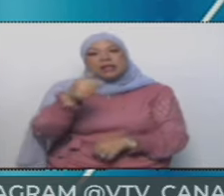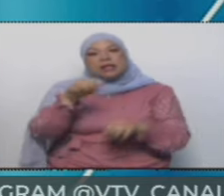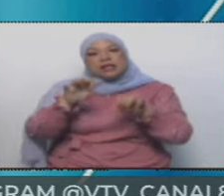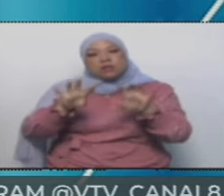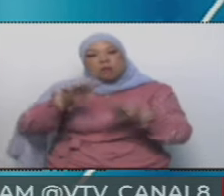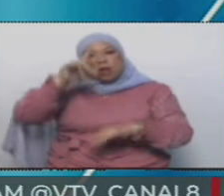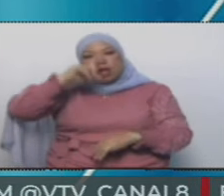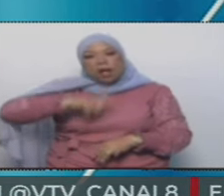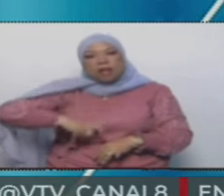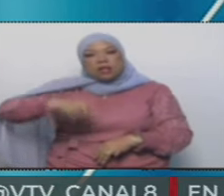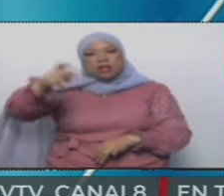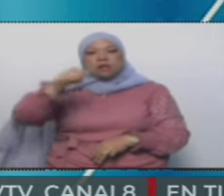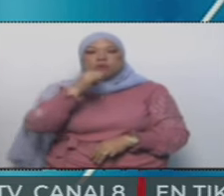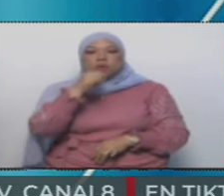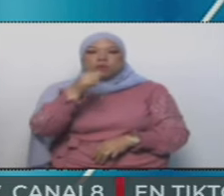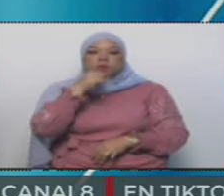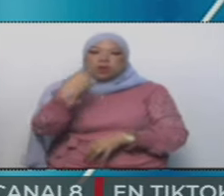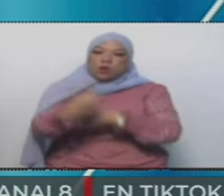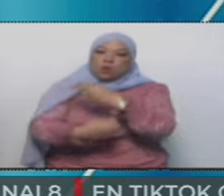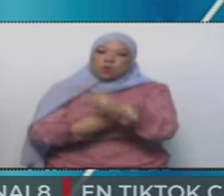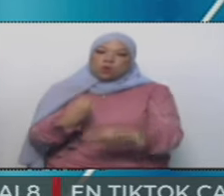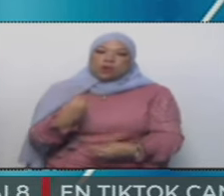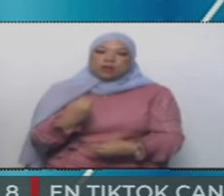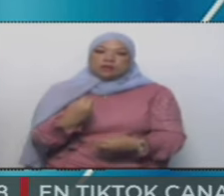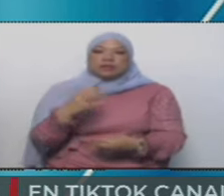aniversario del Comando Estratégico Operacional del CEO,